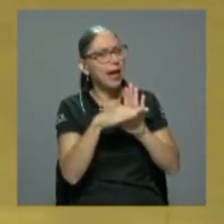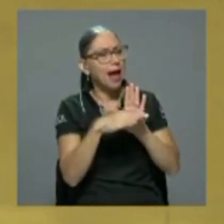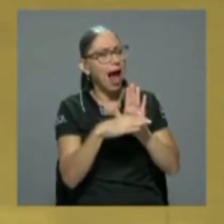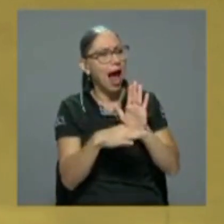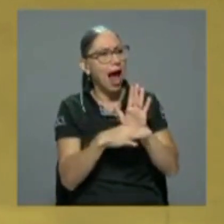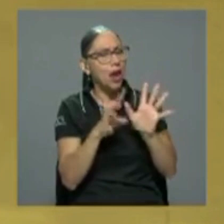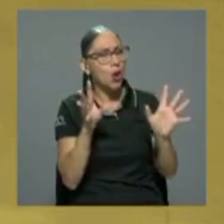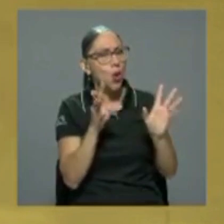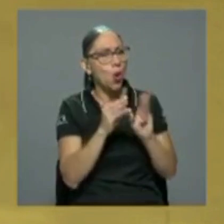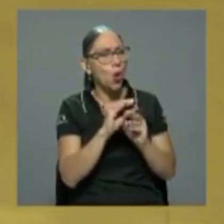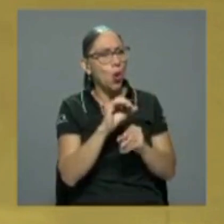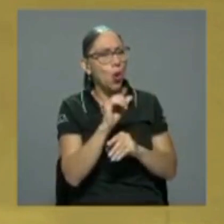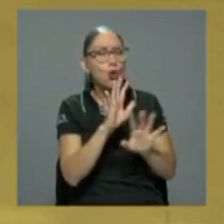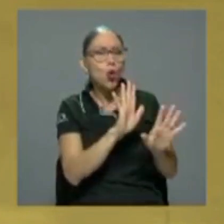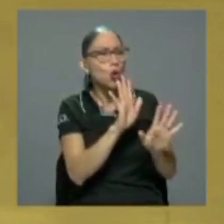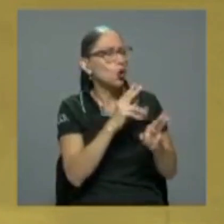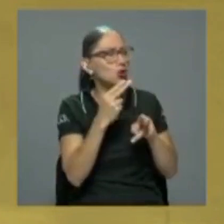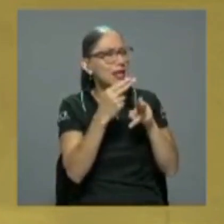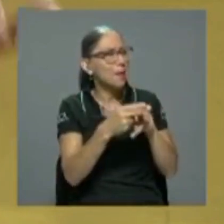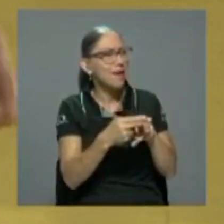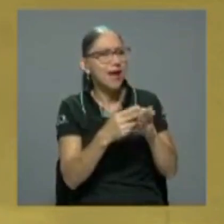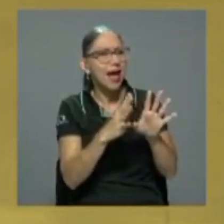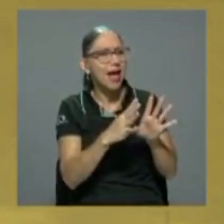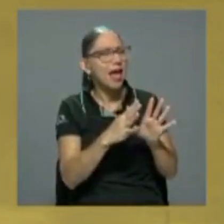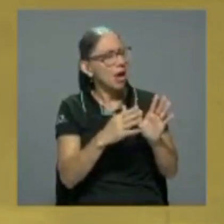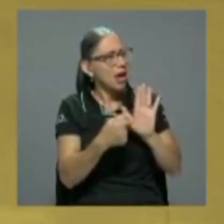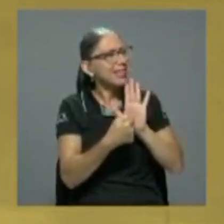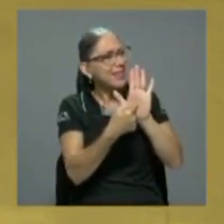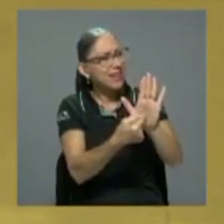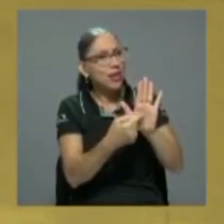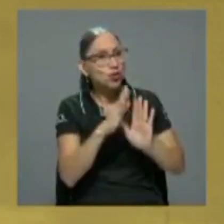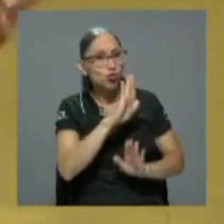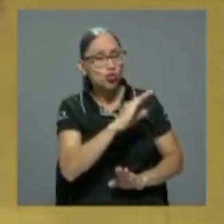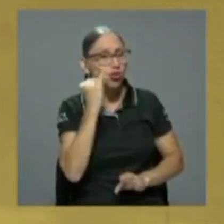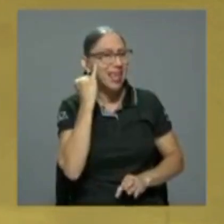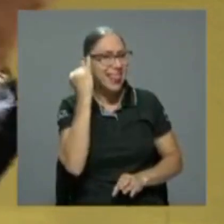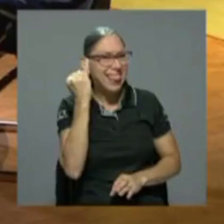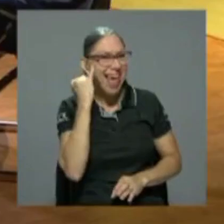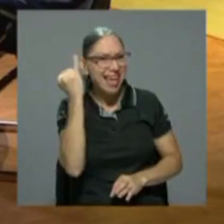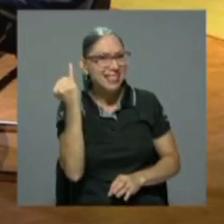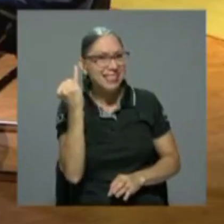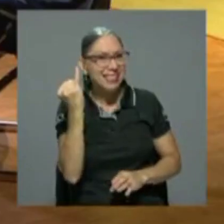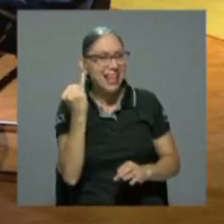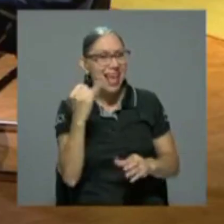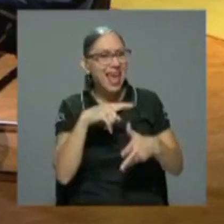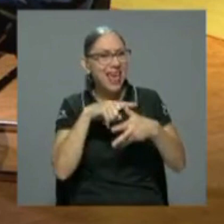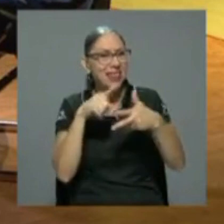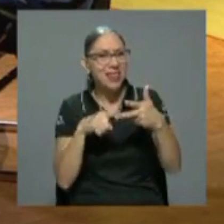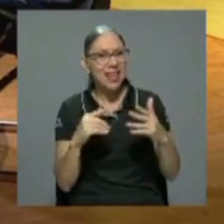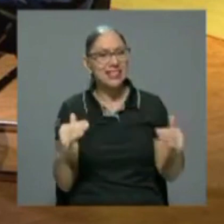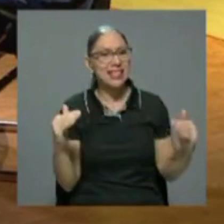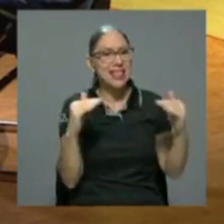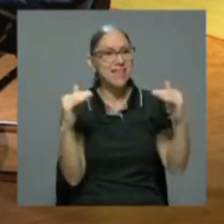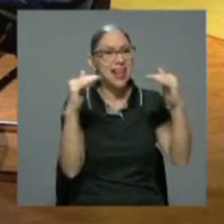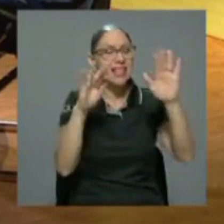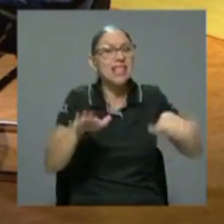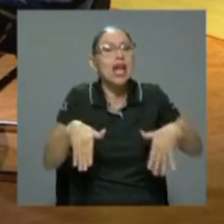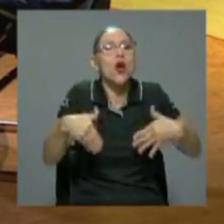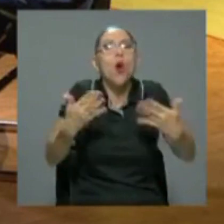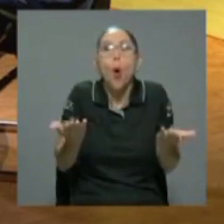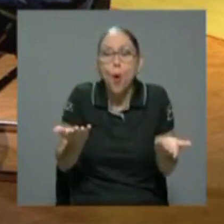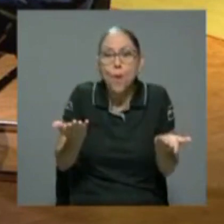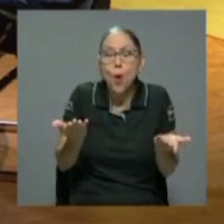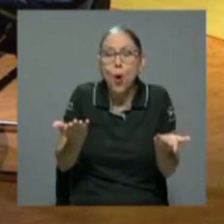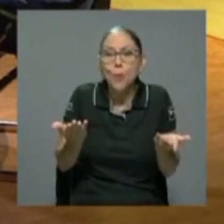las ideas suyas en 3 niveles de cómo interactuar con